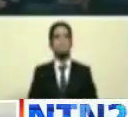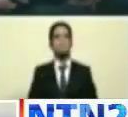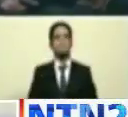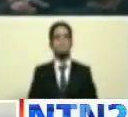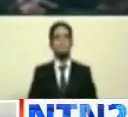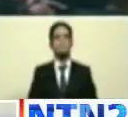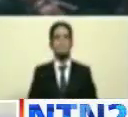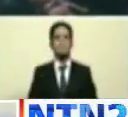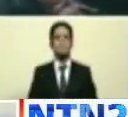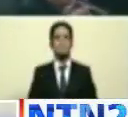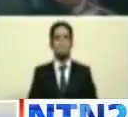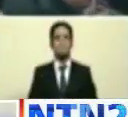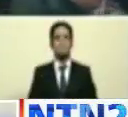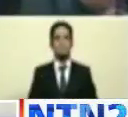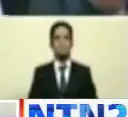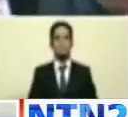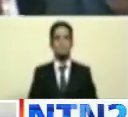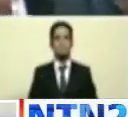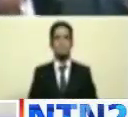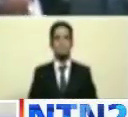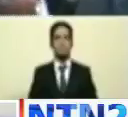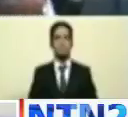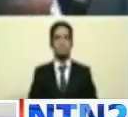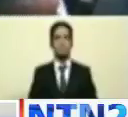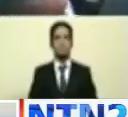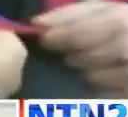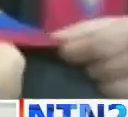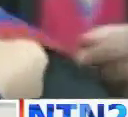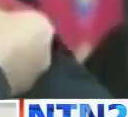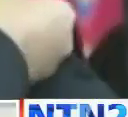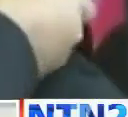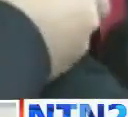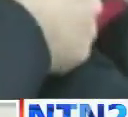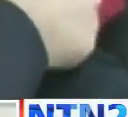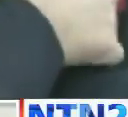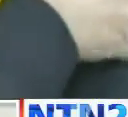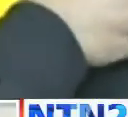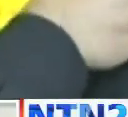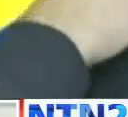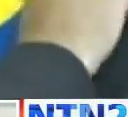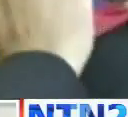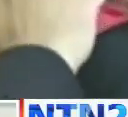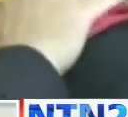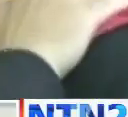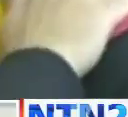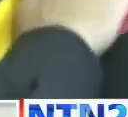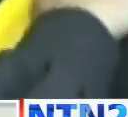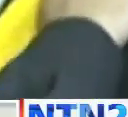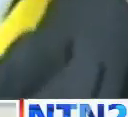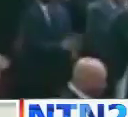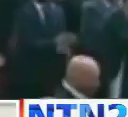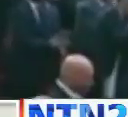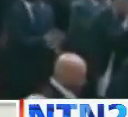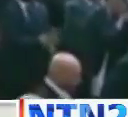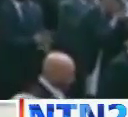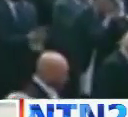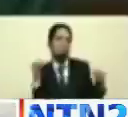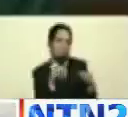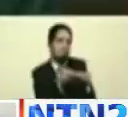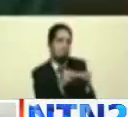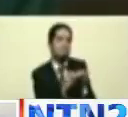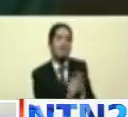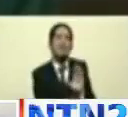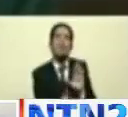a ello, la revista recuerda que la debacle de las condiciones en Venezuela inició bajo el mandato del fallecido presidente Hugo Chávez, quien tomó